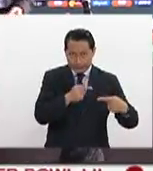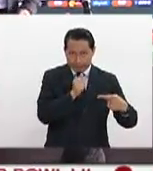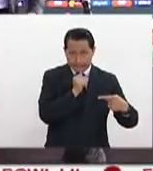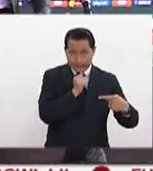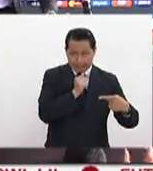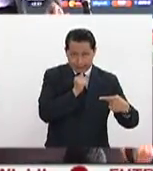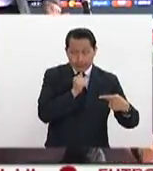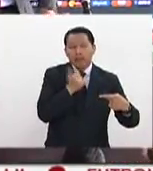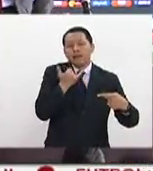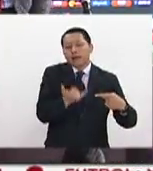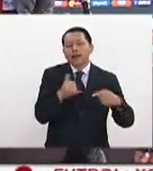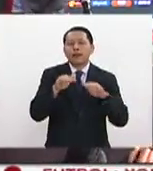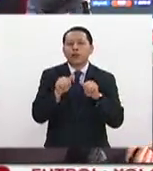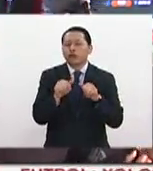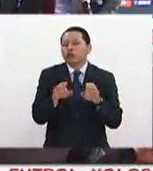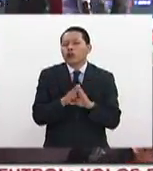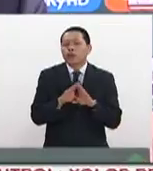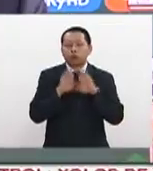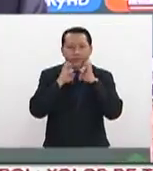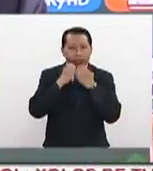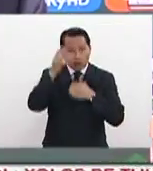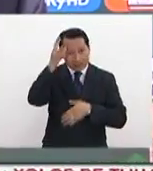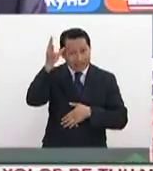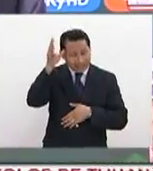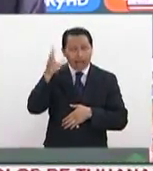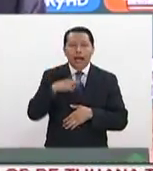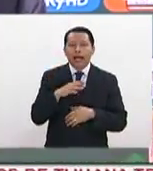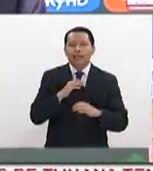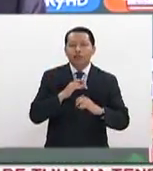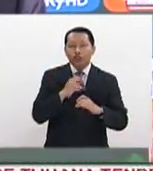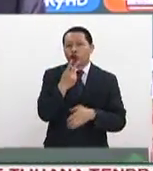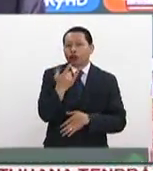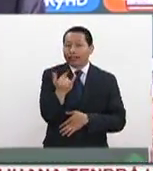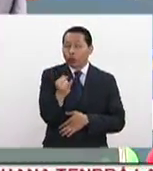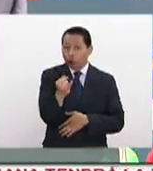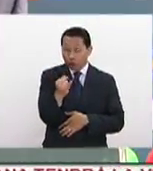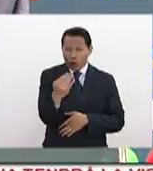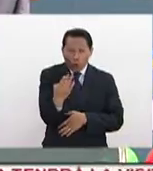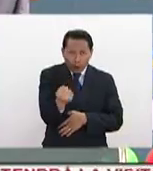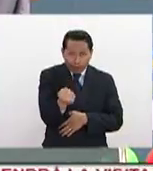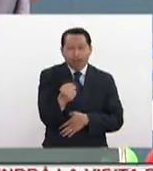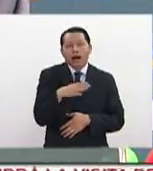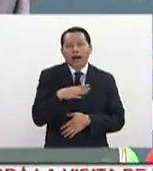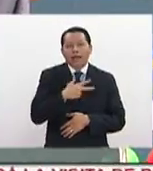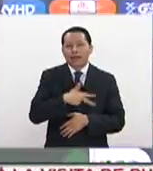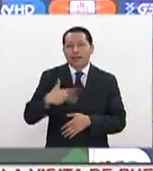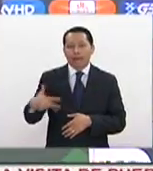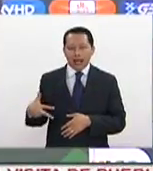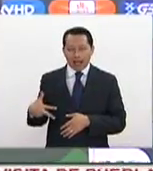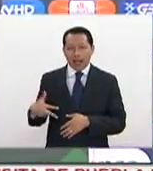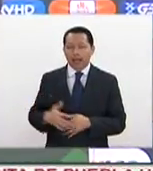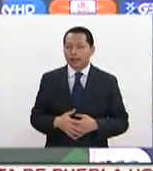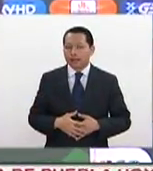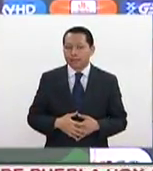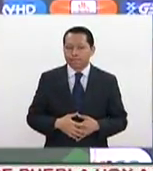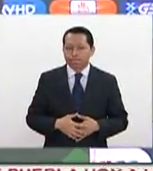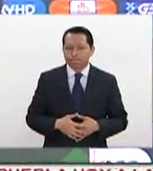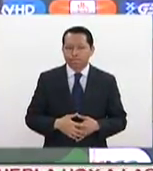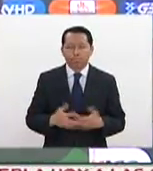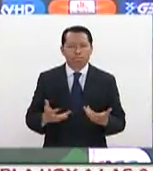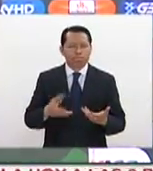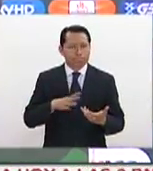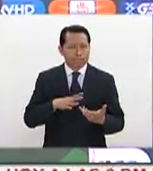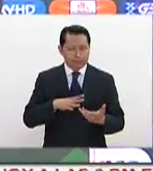definir y se despedirá del Estadio Azteca ante Escocia el 2 de junio y el 9 se enfrentará a Dinamarca. Lo de